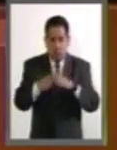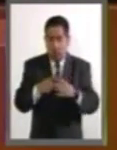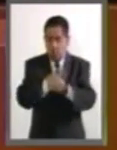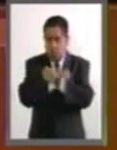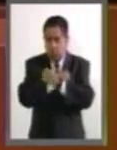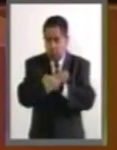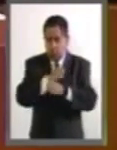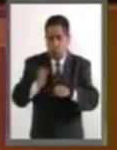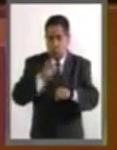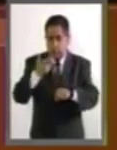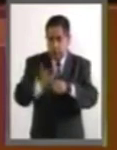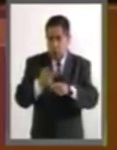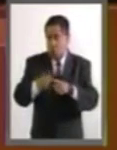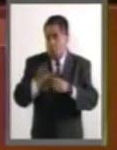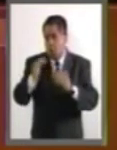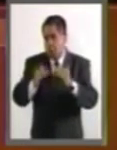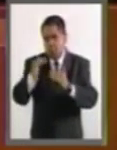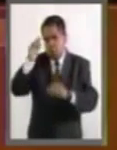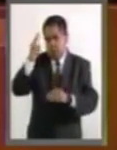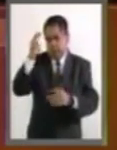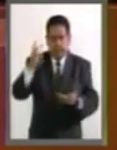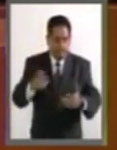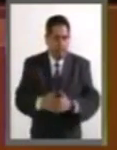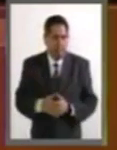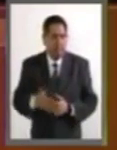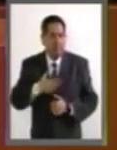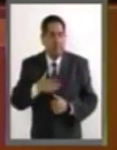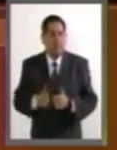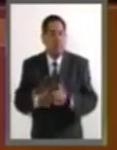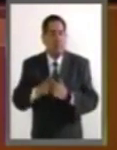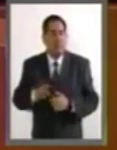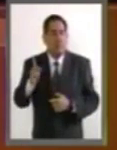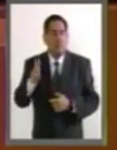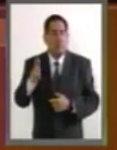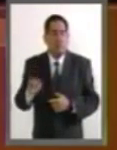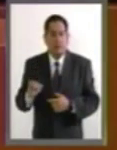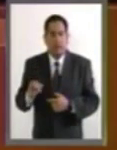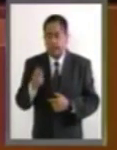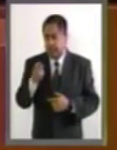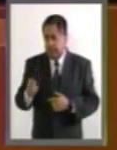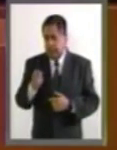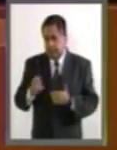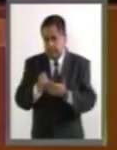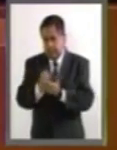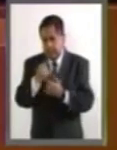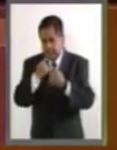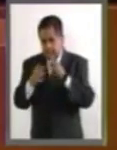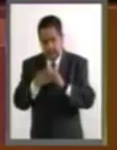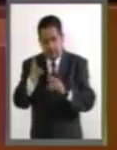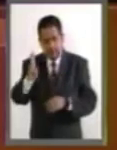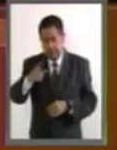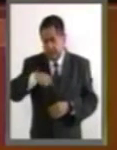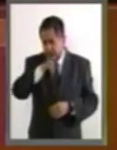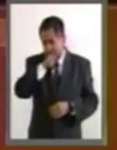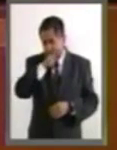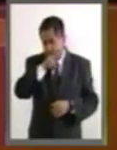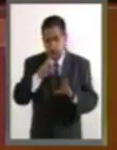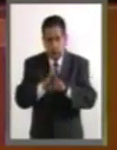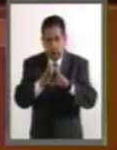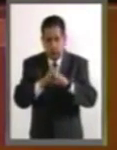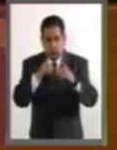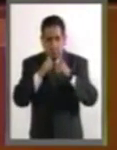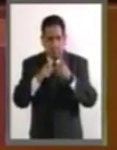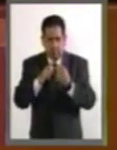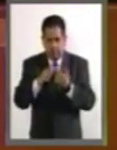media superior y superior. Para el grupo parlamentario del PRI, este hecho resulta preocupante en virtud de que este